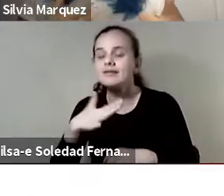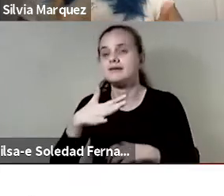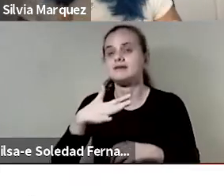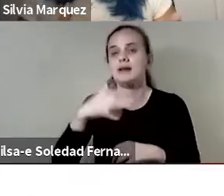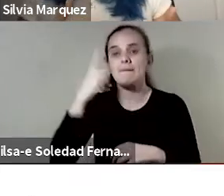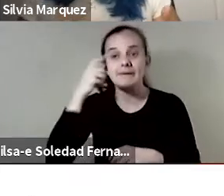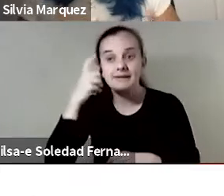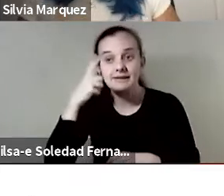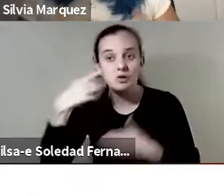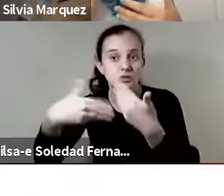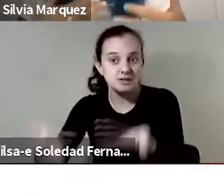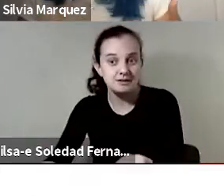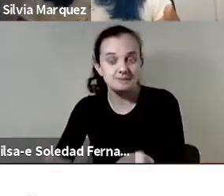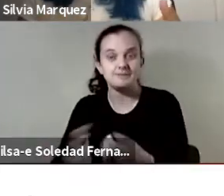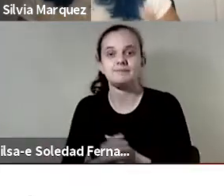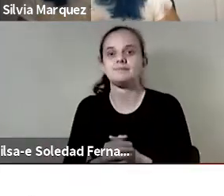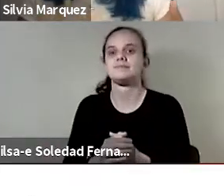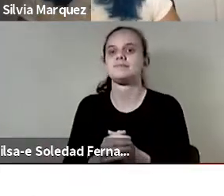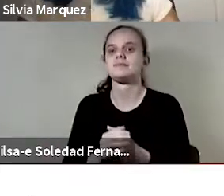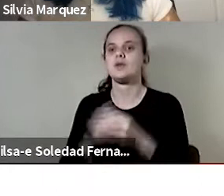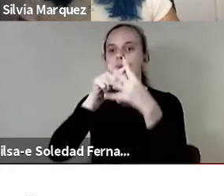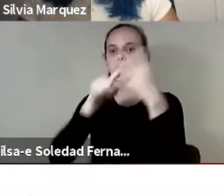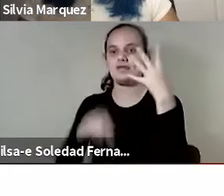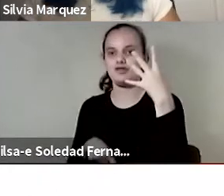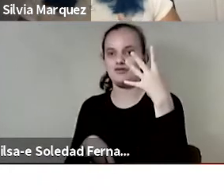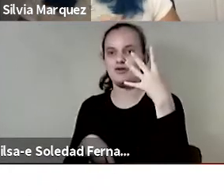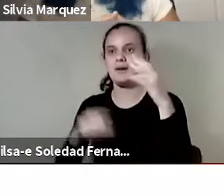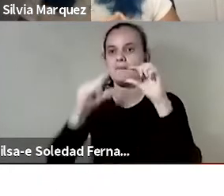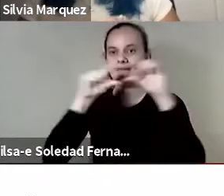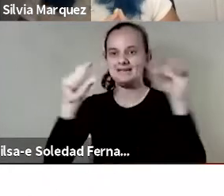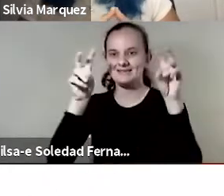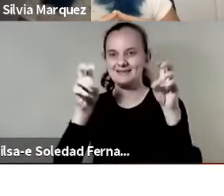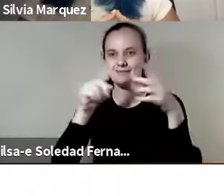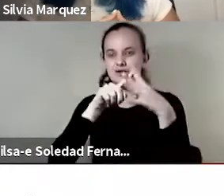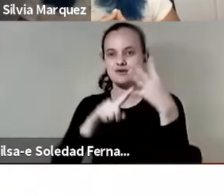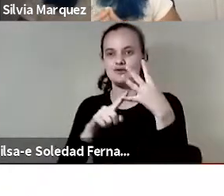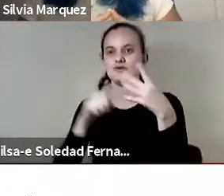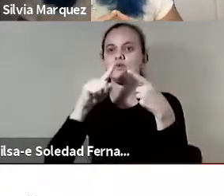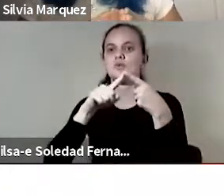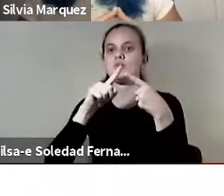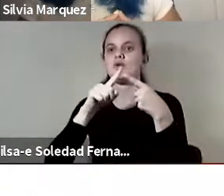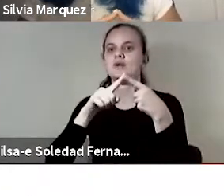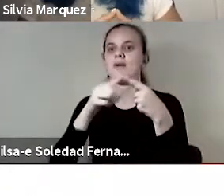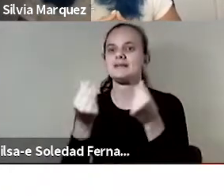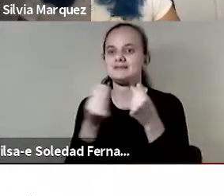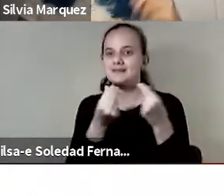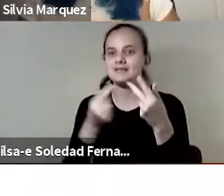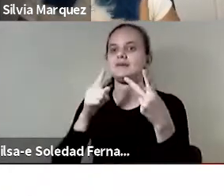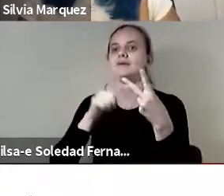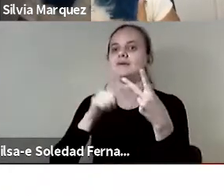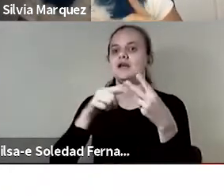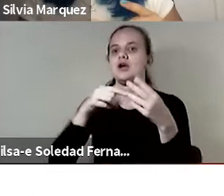de encontrar, de aprender y de utilizar. Los principios de accesibilidad son 4.